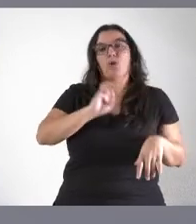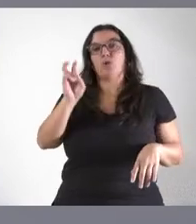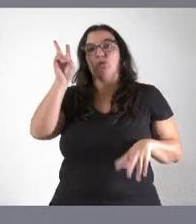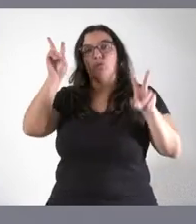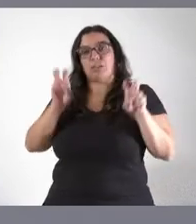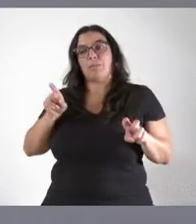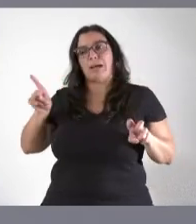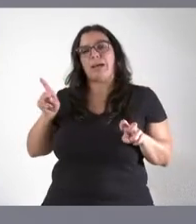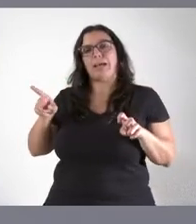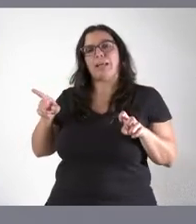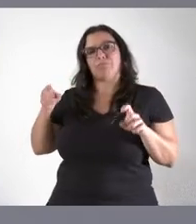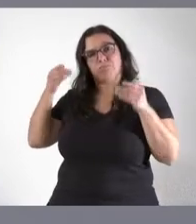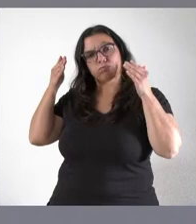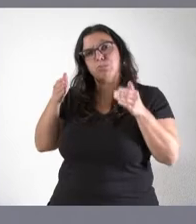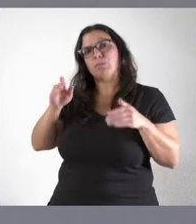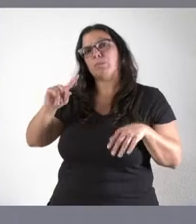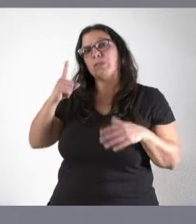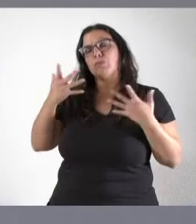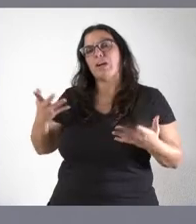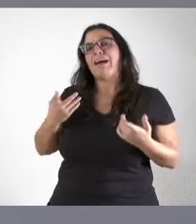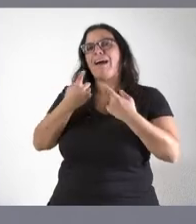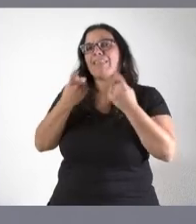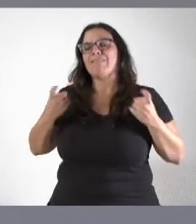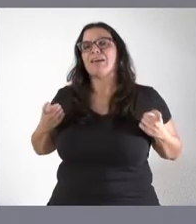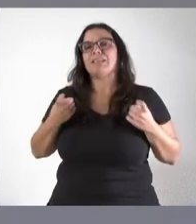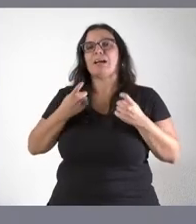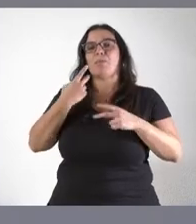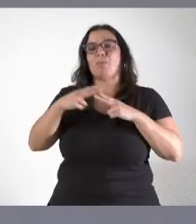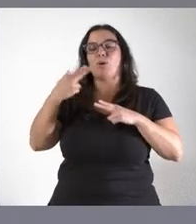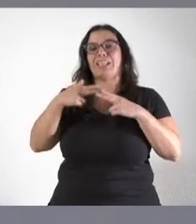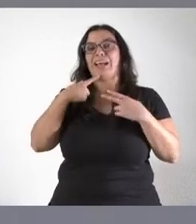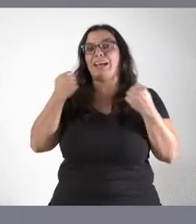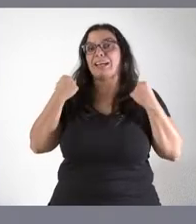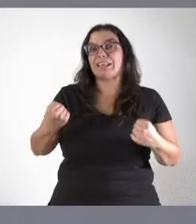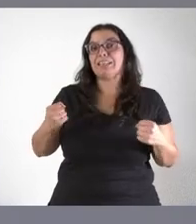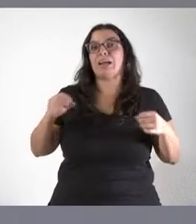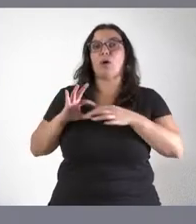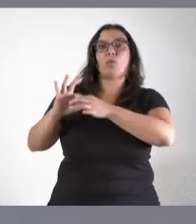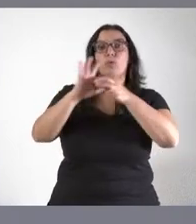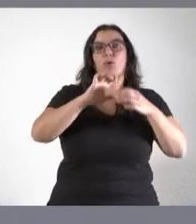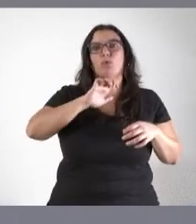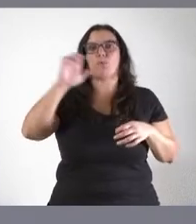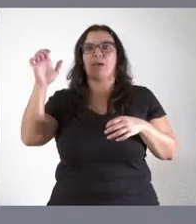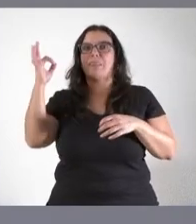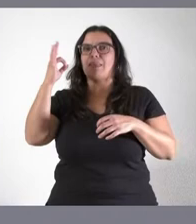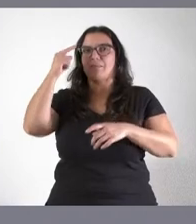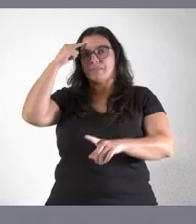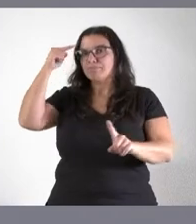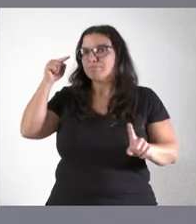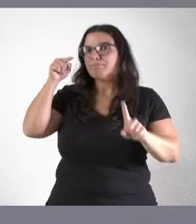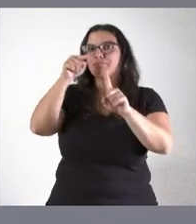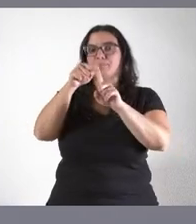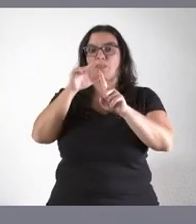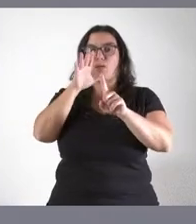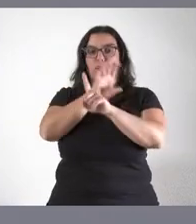asunto donde hizo especial hincapié en la necesidad de que la política energética de la Unión Europea pues se orientará en este contexto de cambio